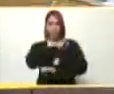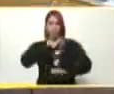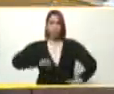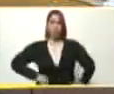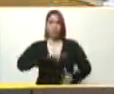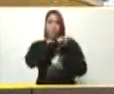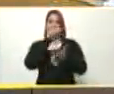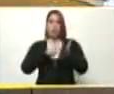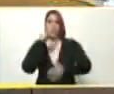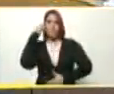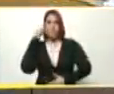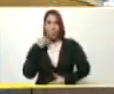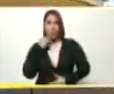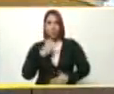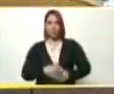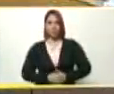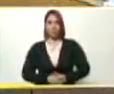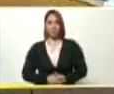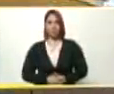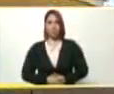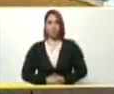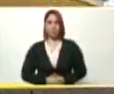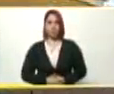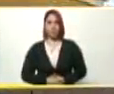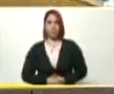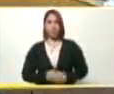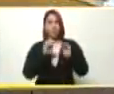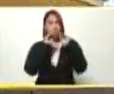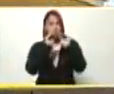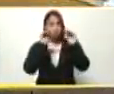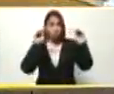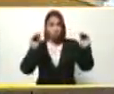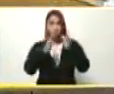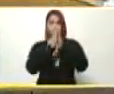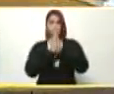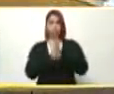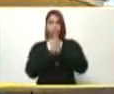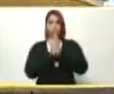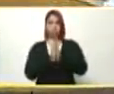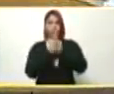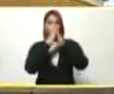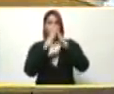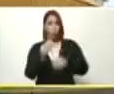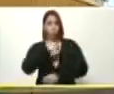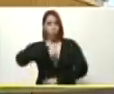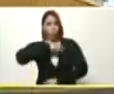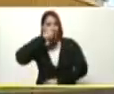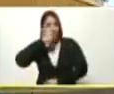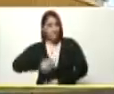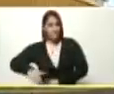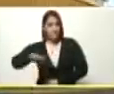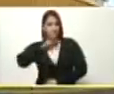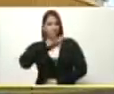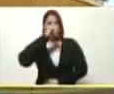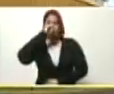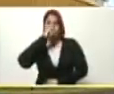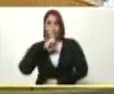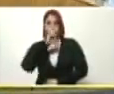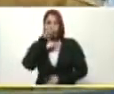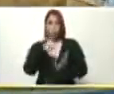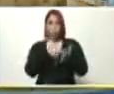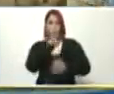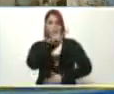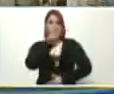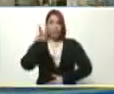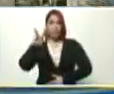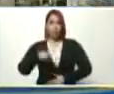Nacional Bolivariana y le hago un llamado a todo nuestro pueblo a que el año